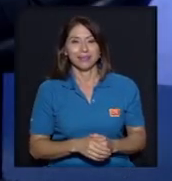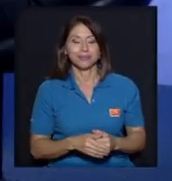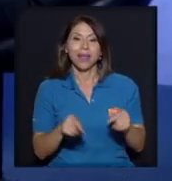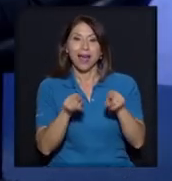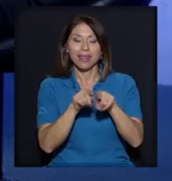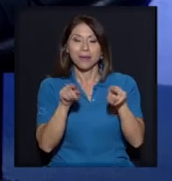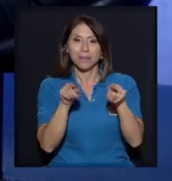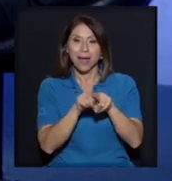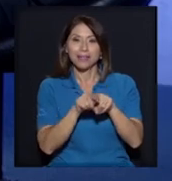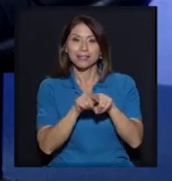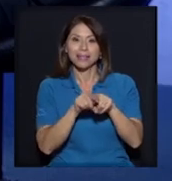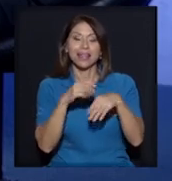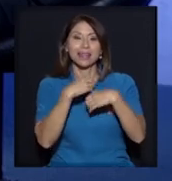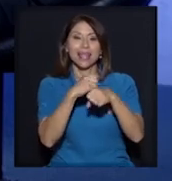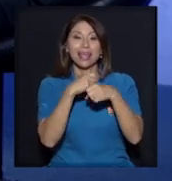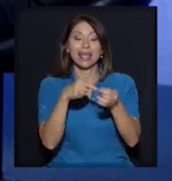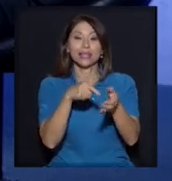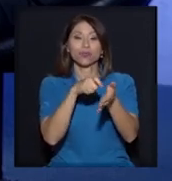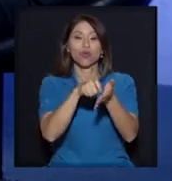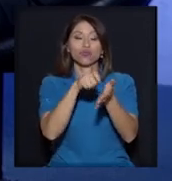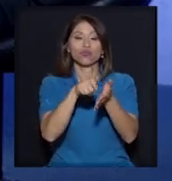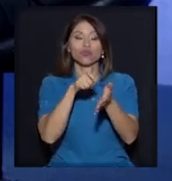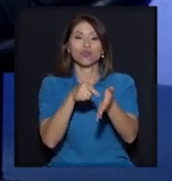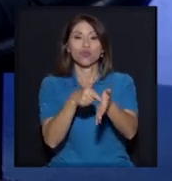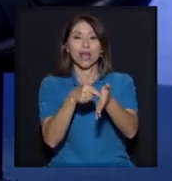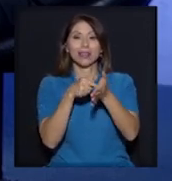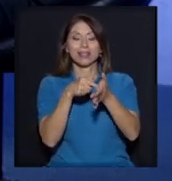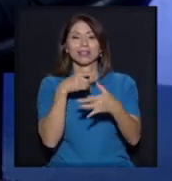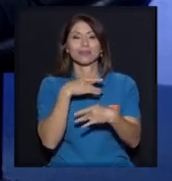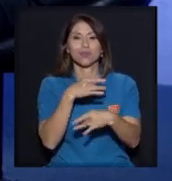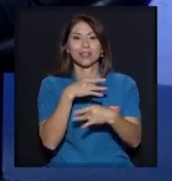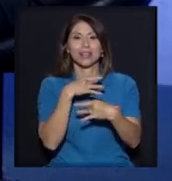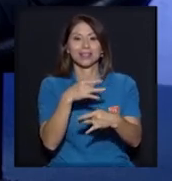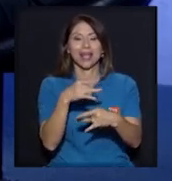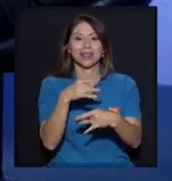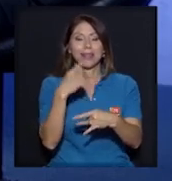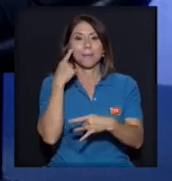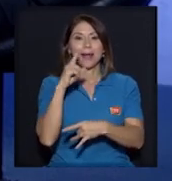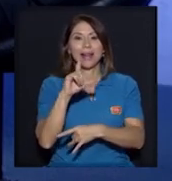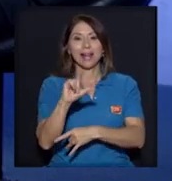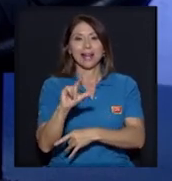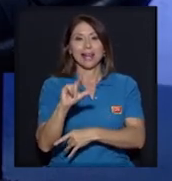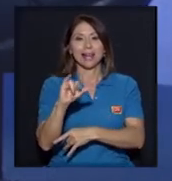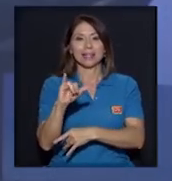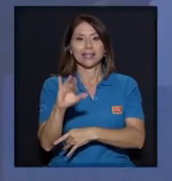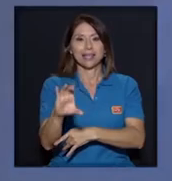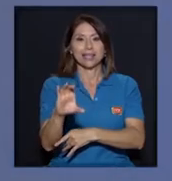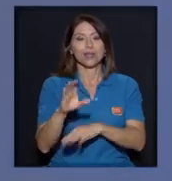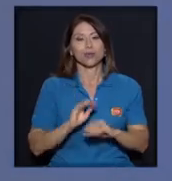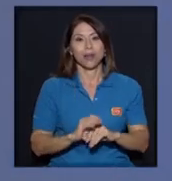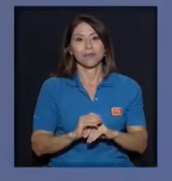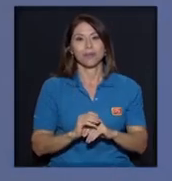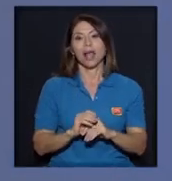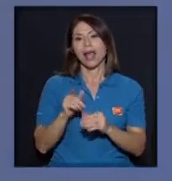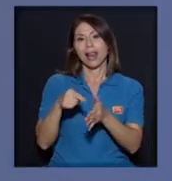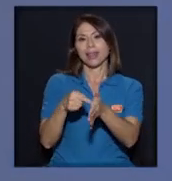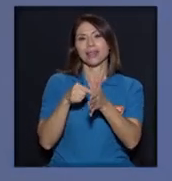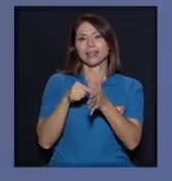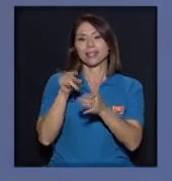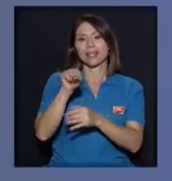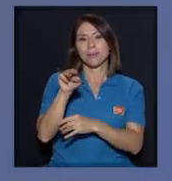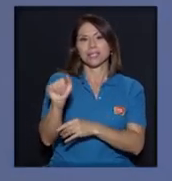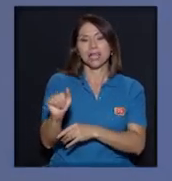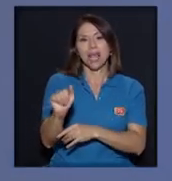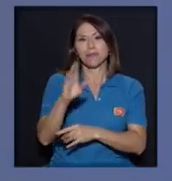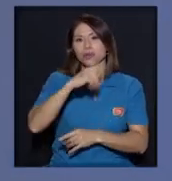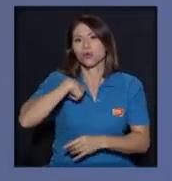además de que hizo una tesis muy interesante de licenciatura, la de maestría yo no me acuerdo de qué era y yo nunca entendí de qué